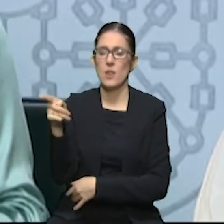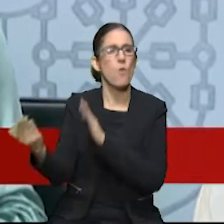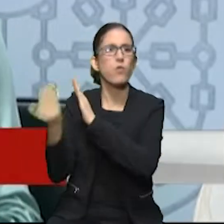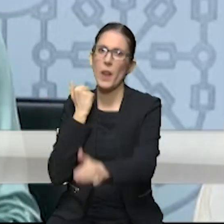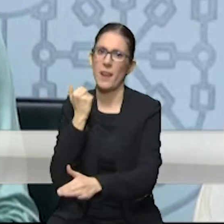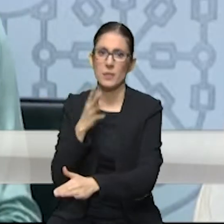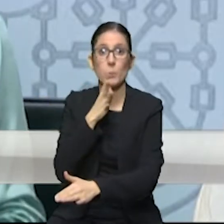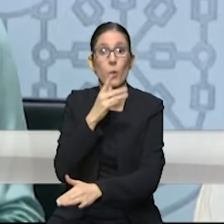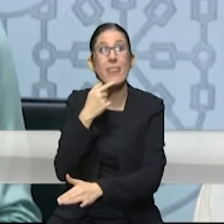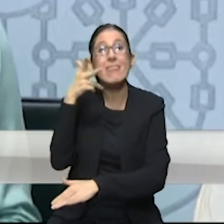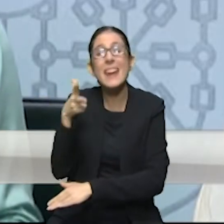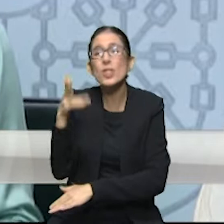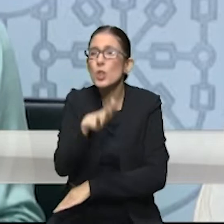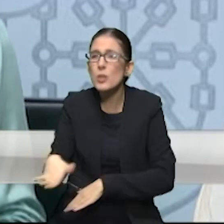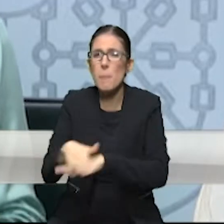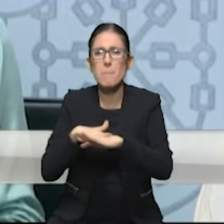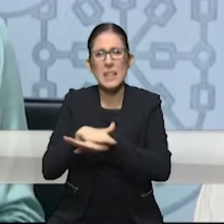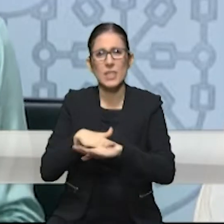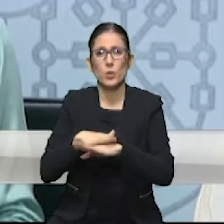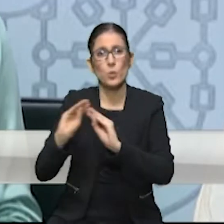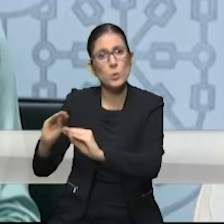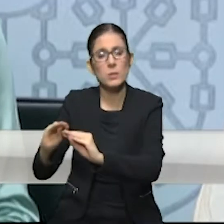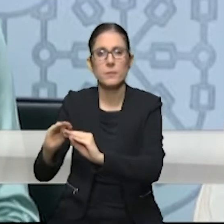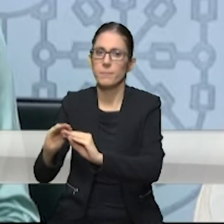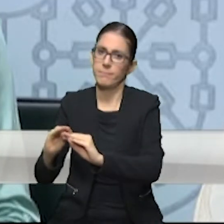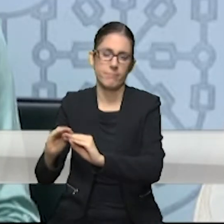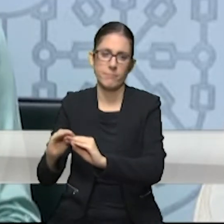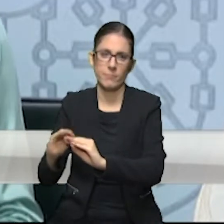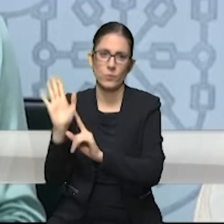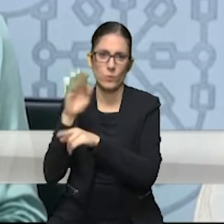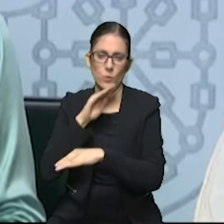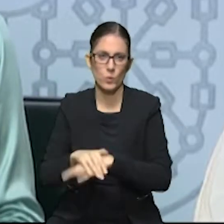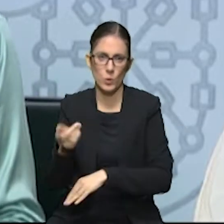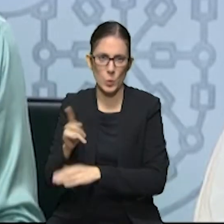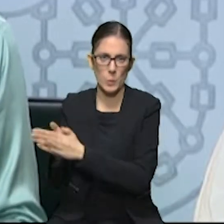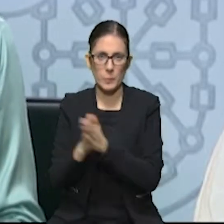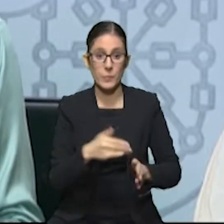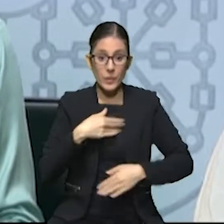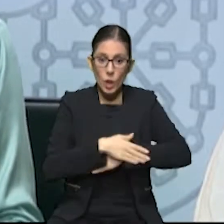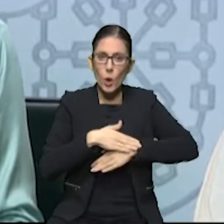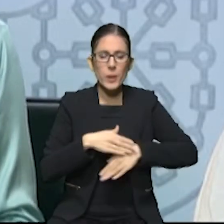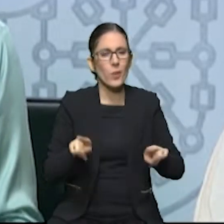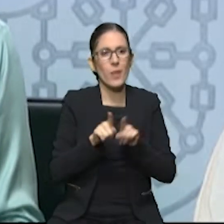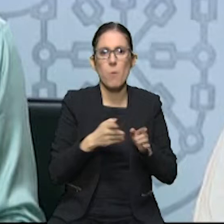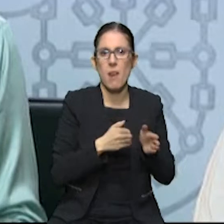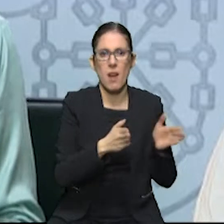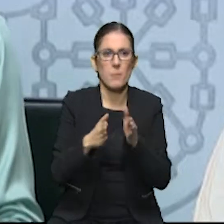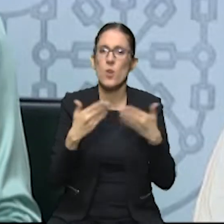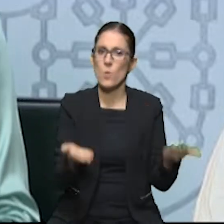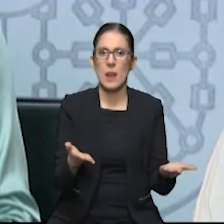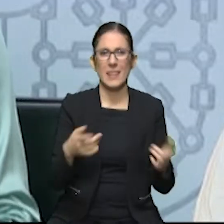Este gobierno recurrirá por la vía administrativa o judicial cualquier intento del Partido Popular,